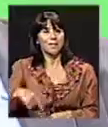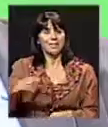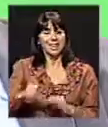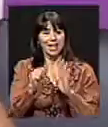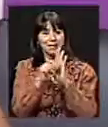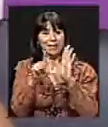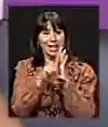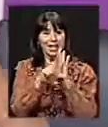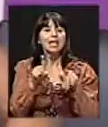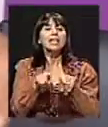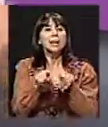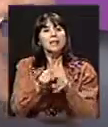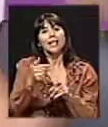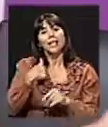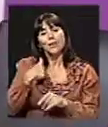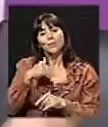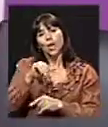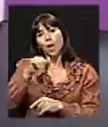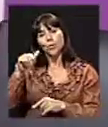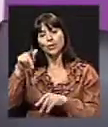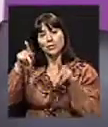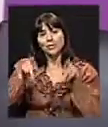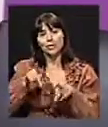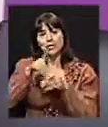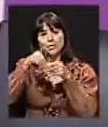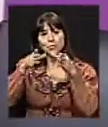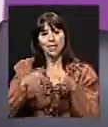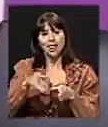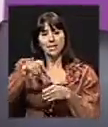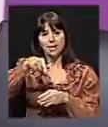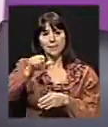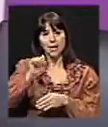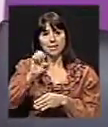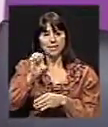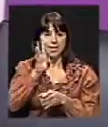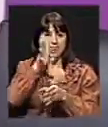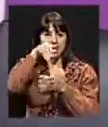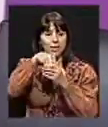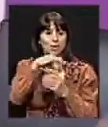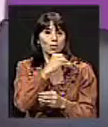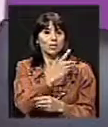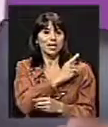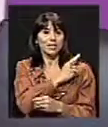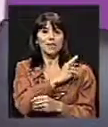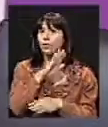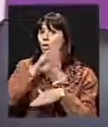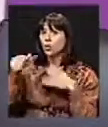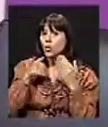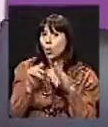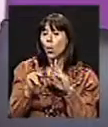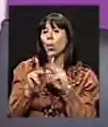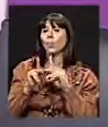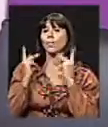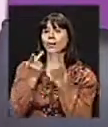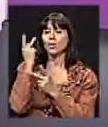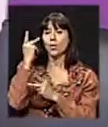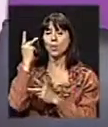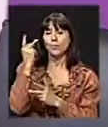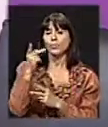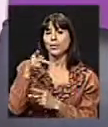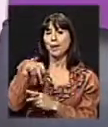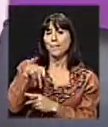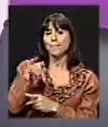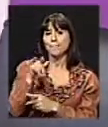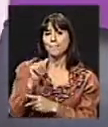Legislativa y también teníamos a otros diputados del PACE en la directiva, ¿verdad?, de la Asamblea. Todo el PACE se metió ahí. Casi, ¿verdad?